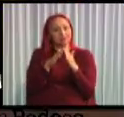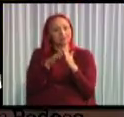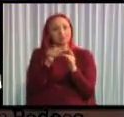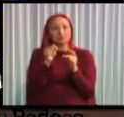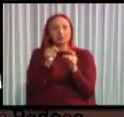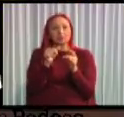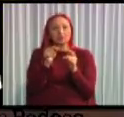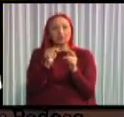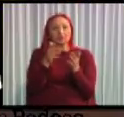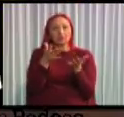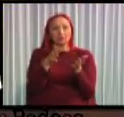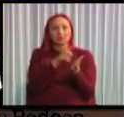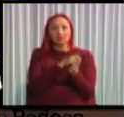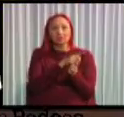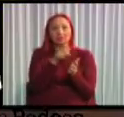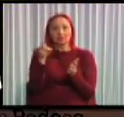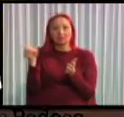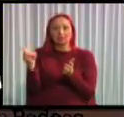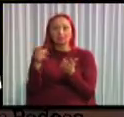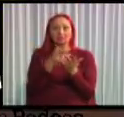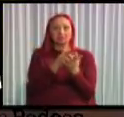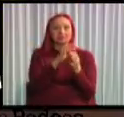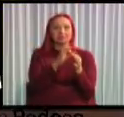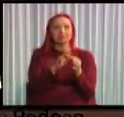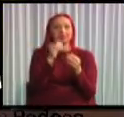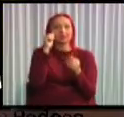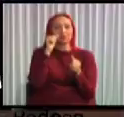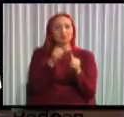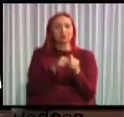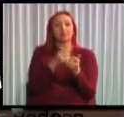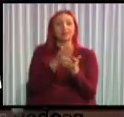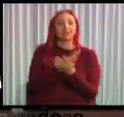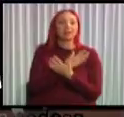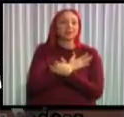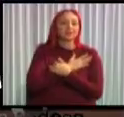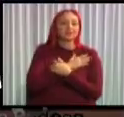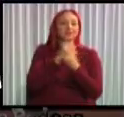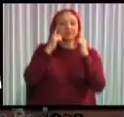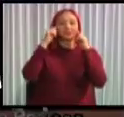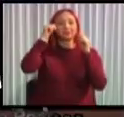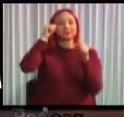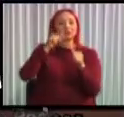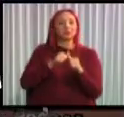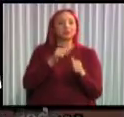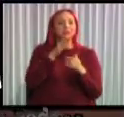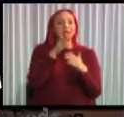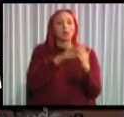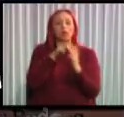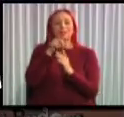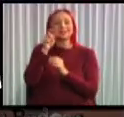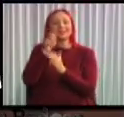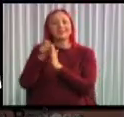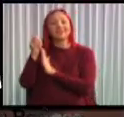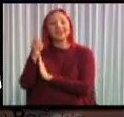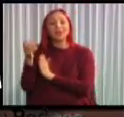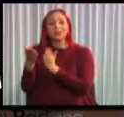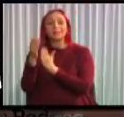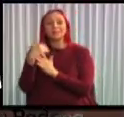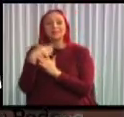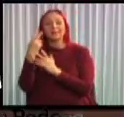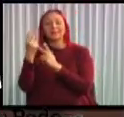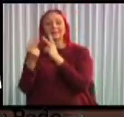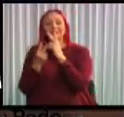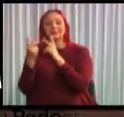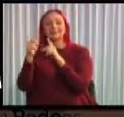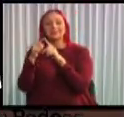un poquito de ese recuerdo. Dicen, qué nostalgia, qué recuerdos. Algunos escribieron que habían